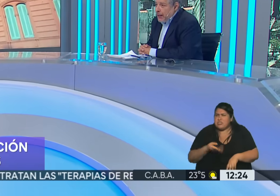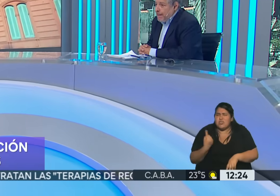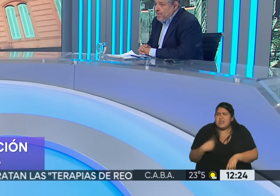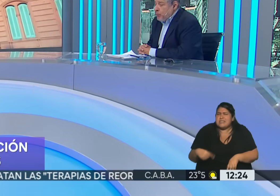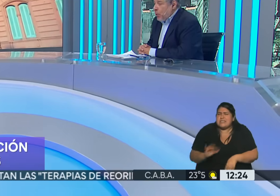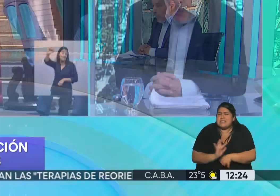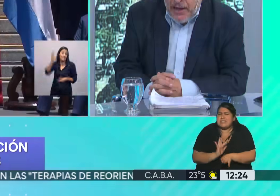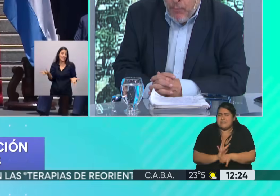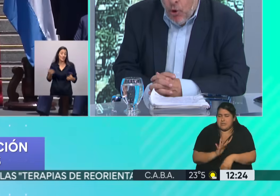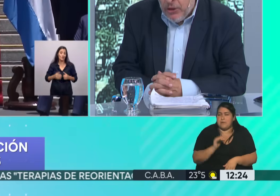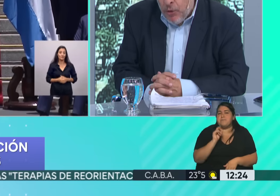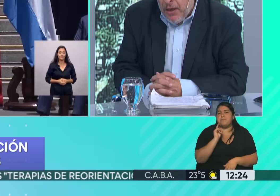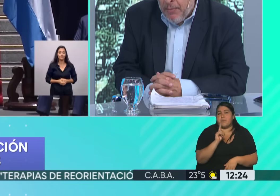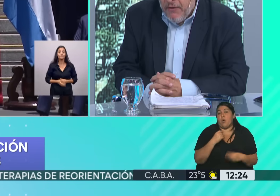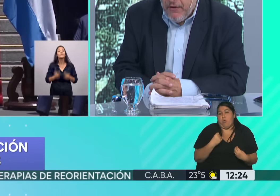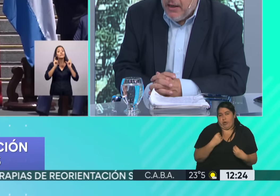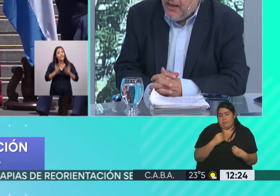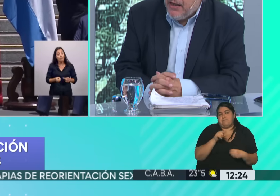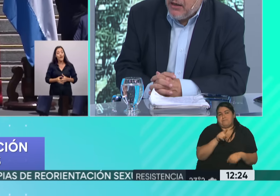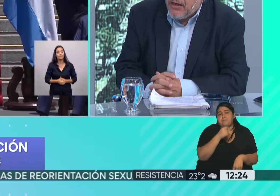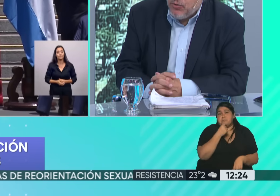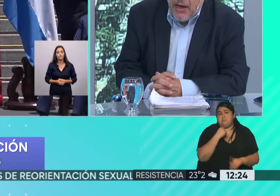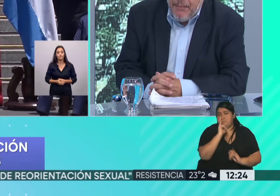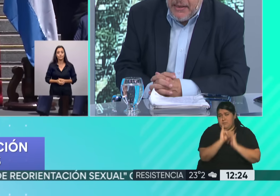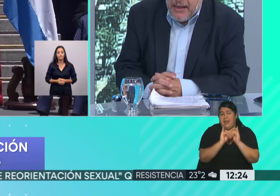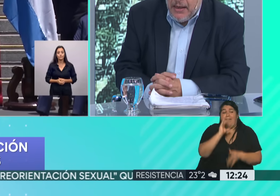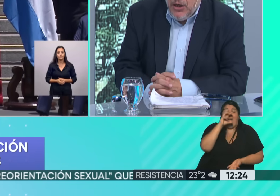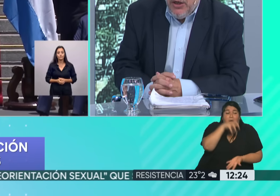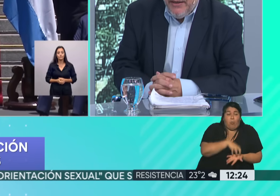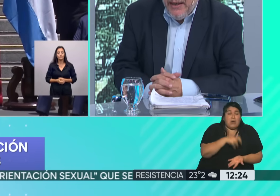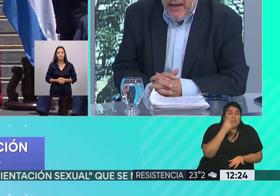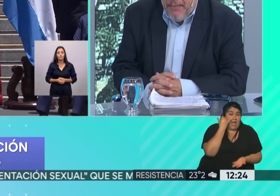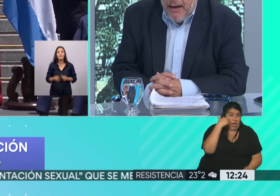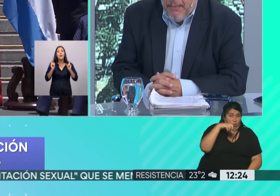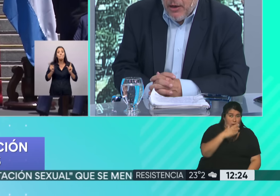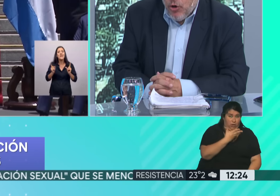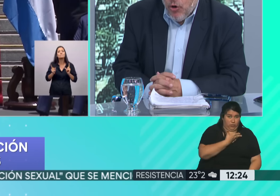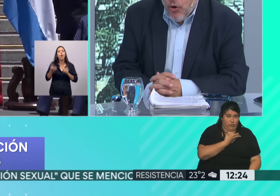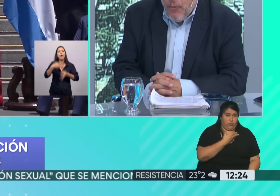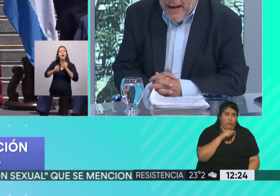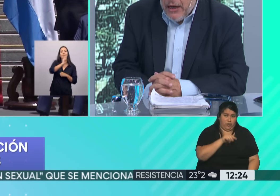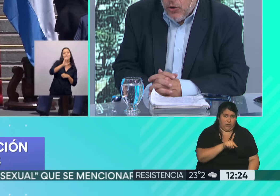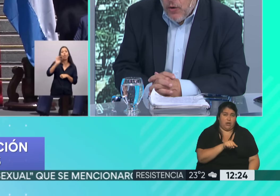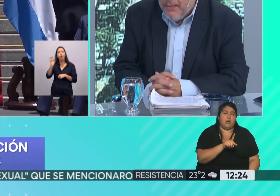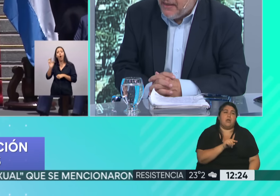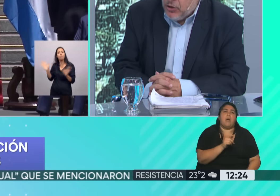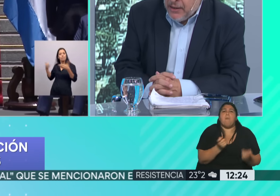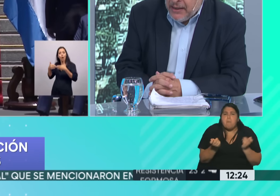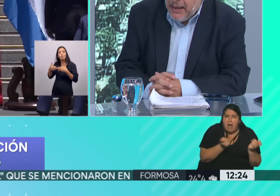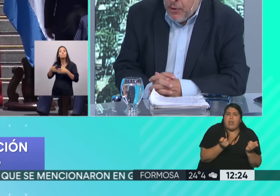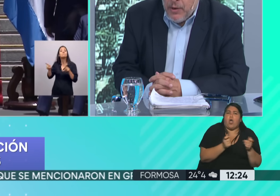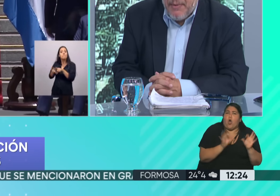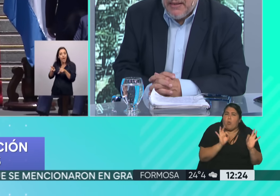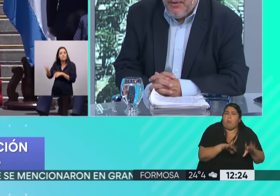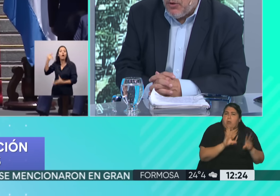eh Como por ejemplo esy ipf que es una empresa de bajo manejo o administración